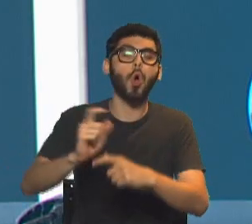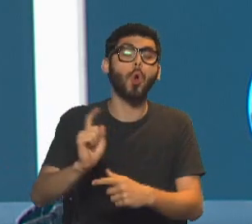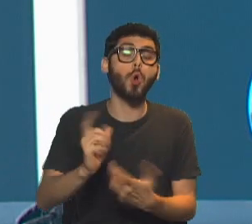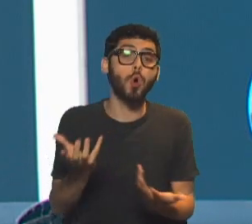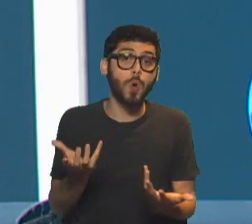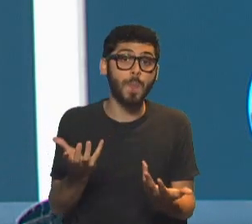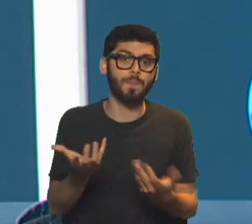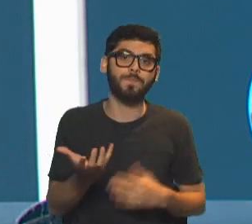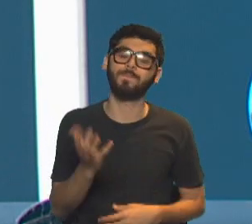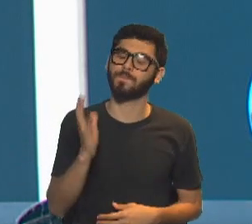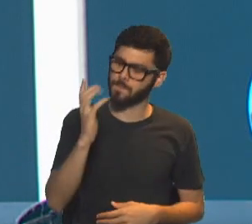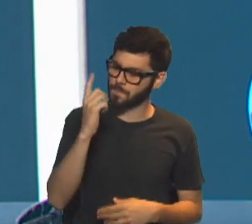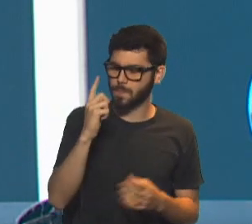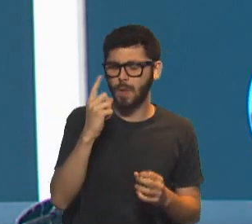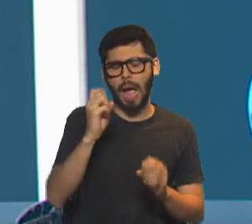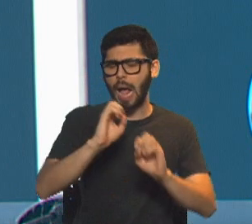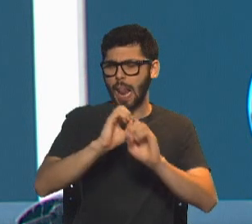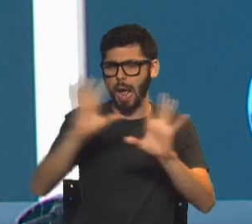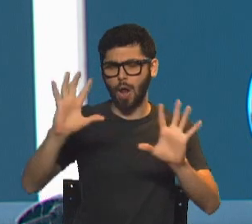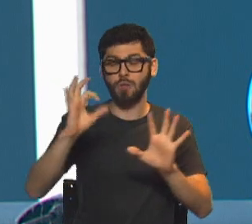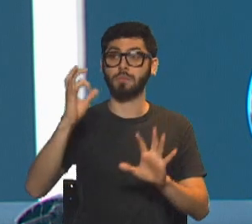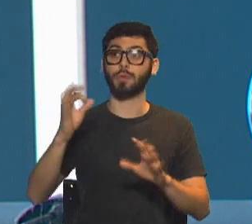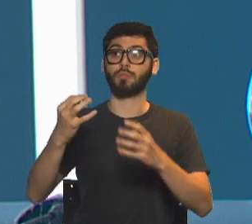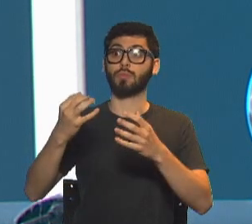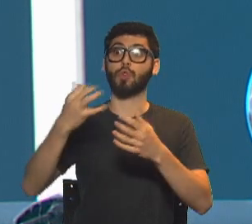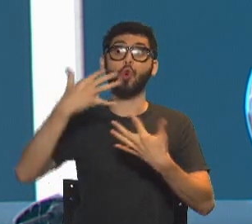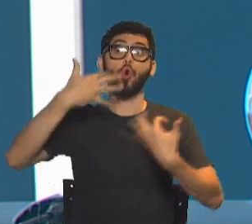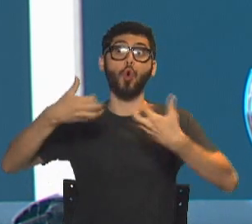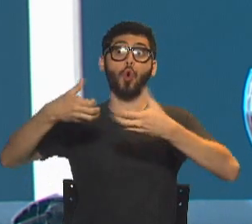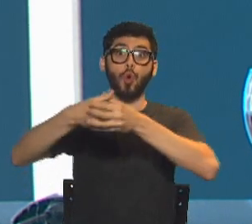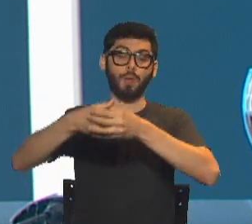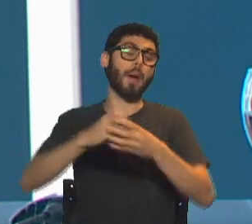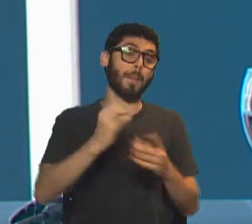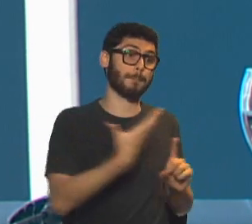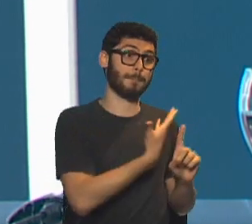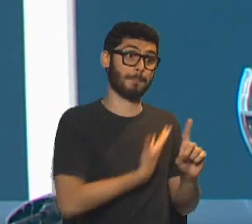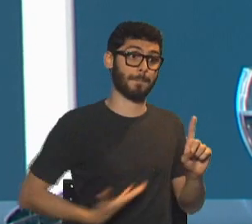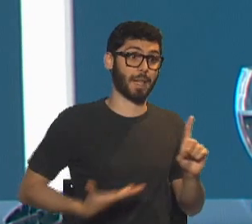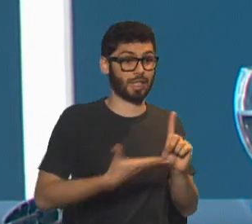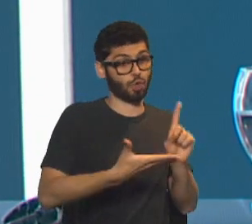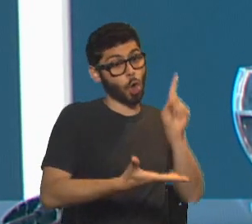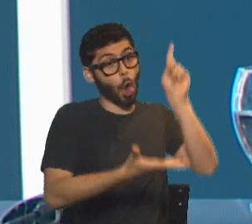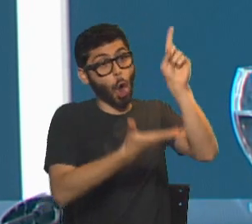Eso te quería preguntar, ¿no? ¿Qué te parece? ¿Sos optimista en que se pueda avanzar?